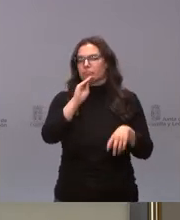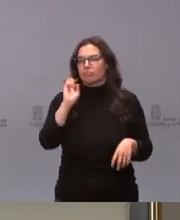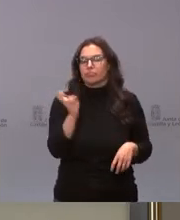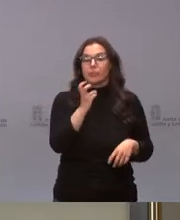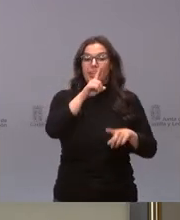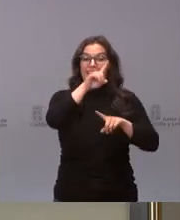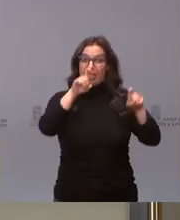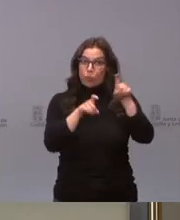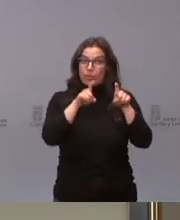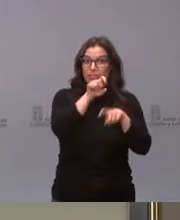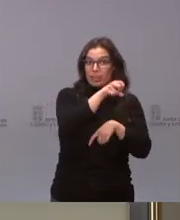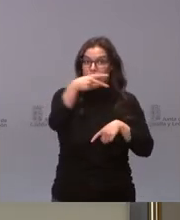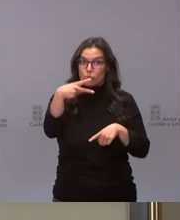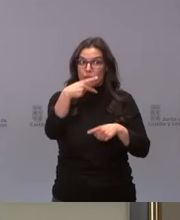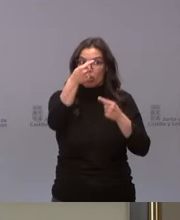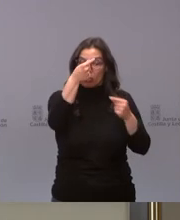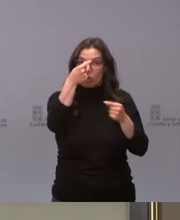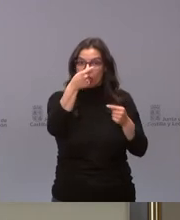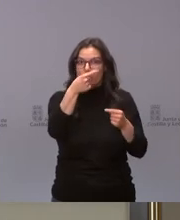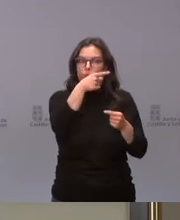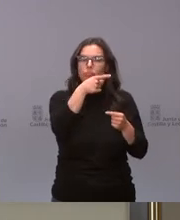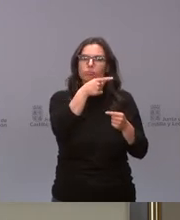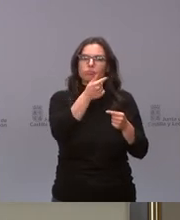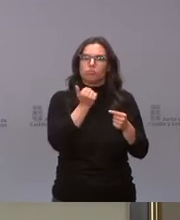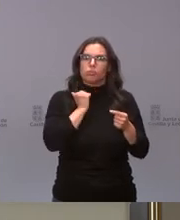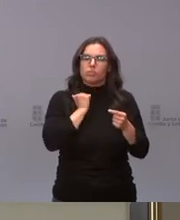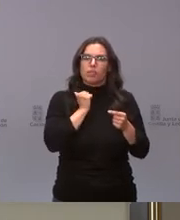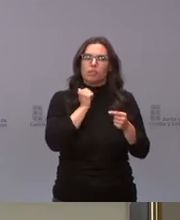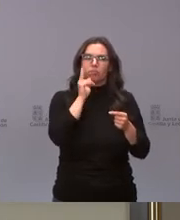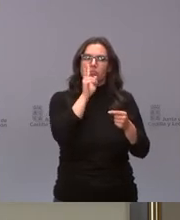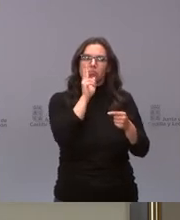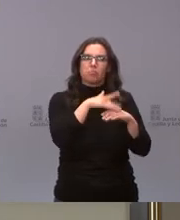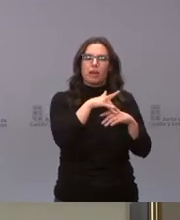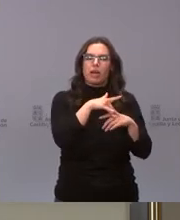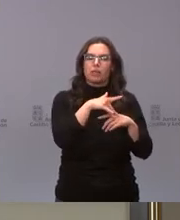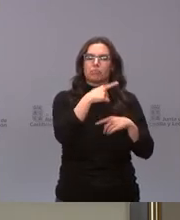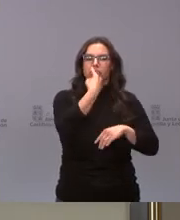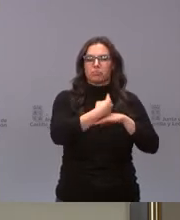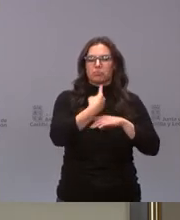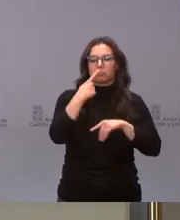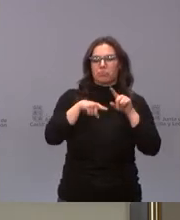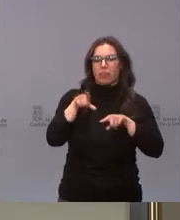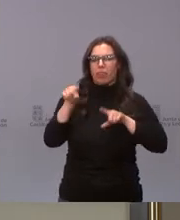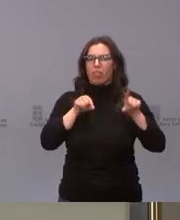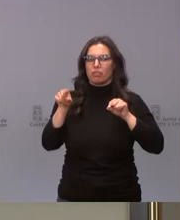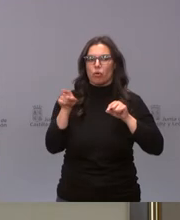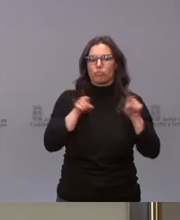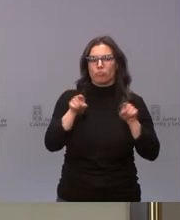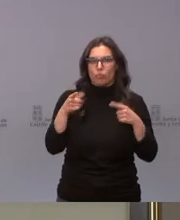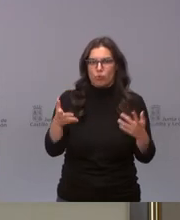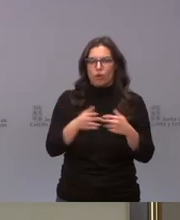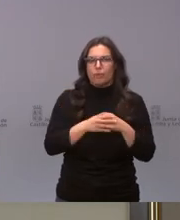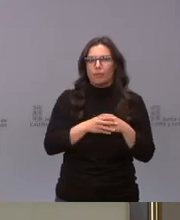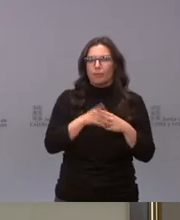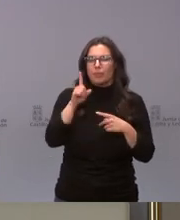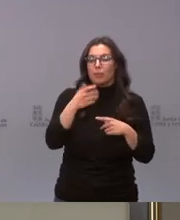encuestas a la hora de tomar determinadas decisiones o no tomarlas, y otra, se justifica la contratación de